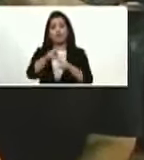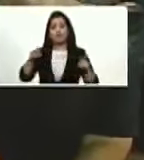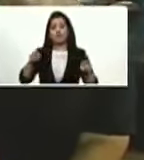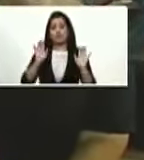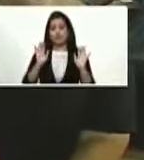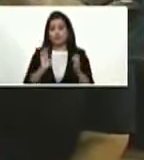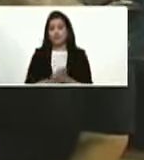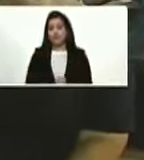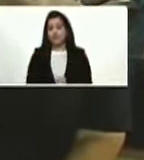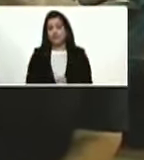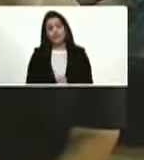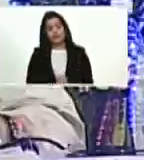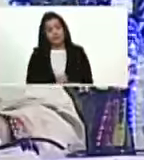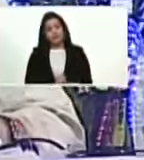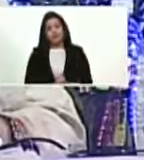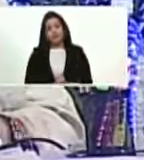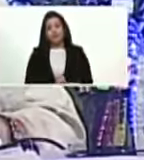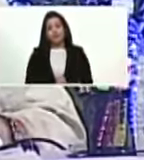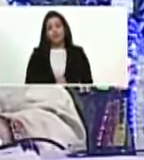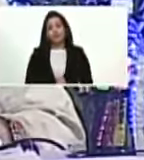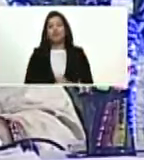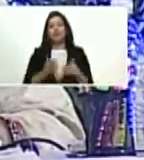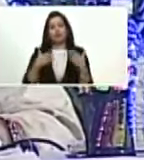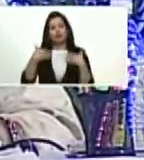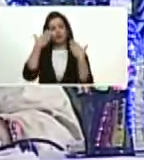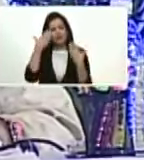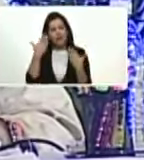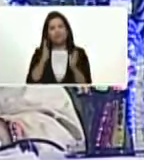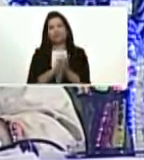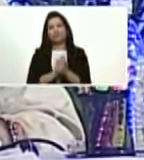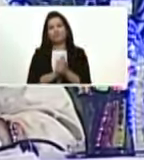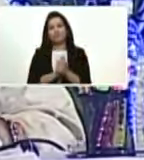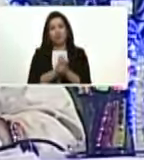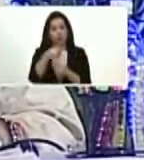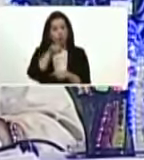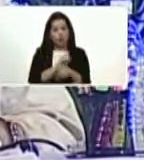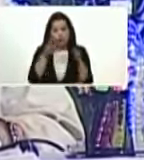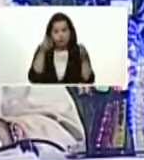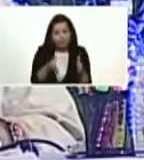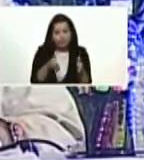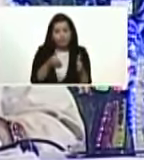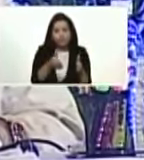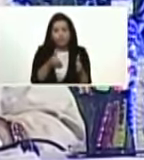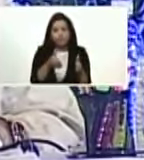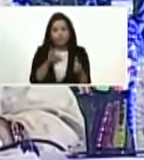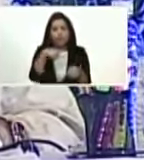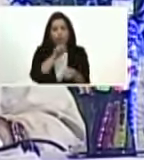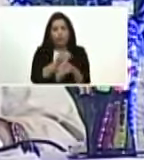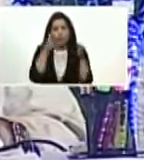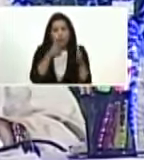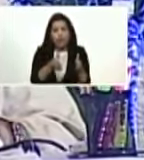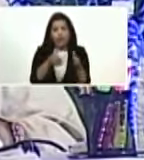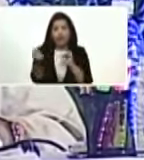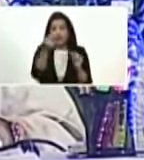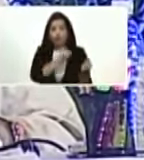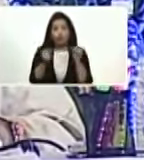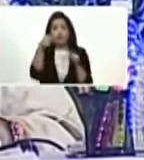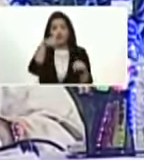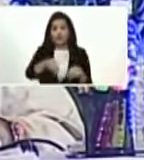Así que esto se va mucho más allá de lo que pudiéramos pensar cuando convocamos este seminario.